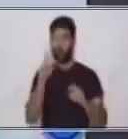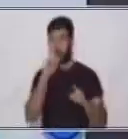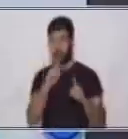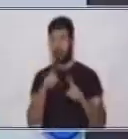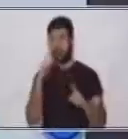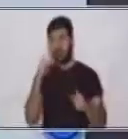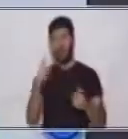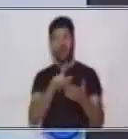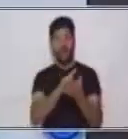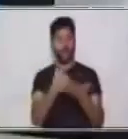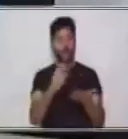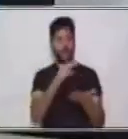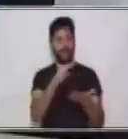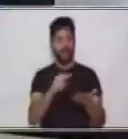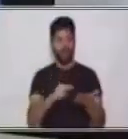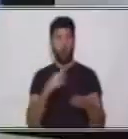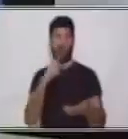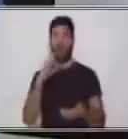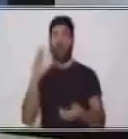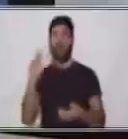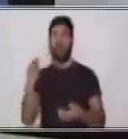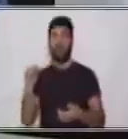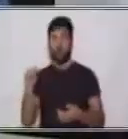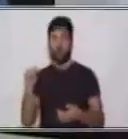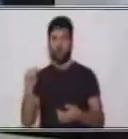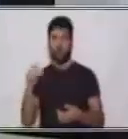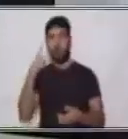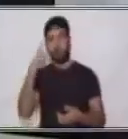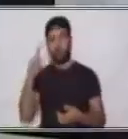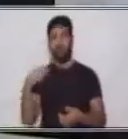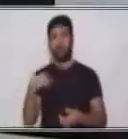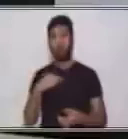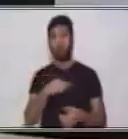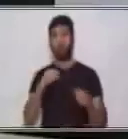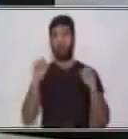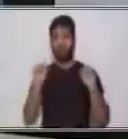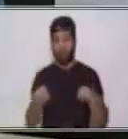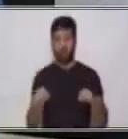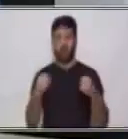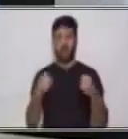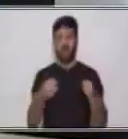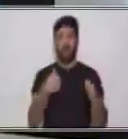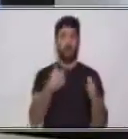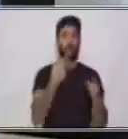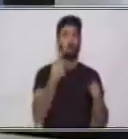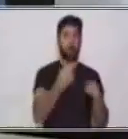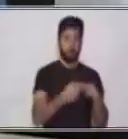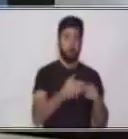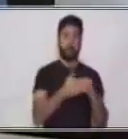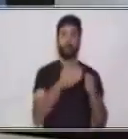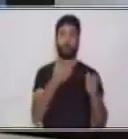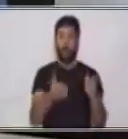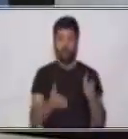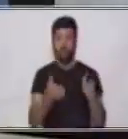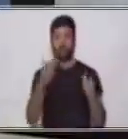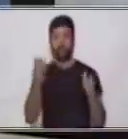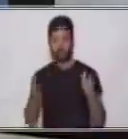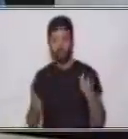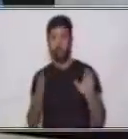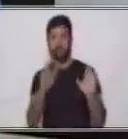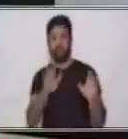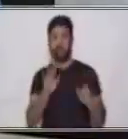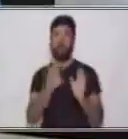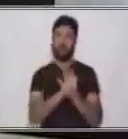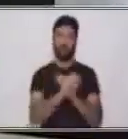oral nos va a servir a nosotros fundamentalmente para que nosotros logremos hacer esas pausas de comas, puntos, punto